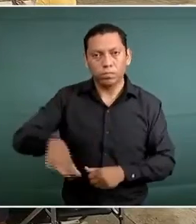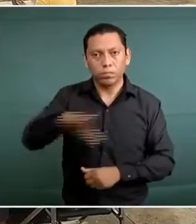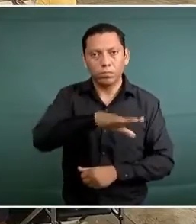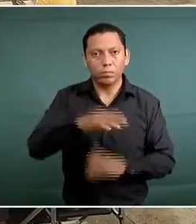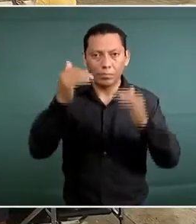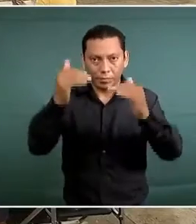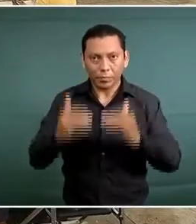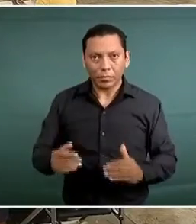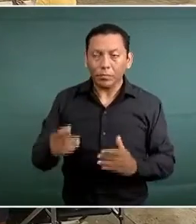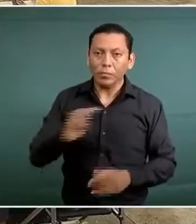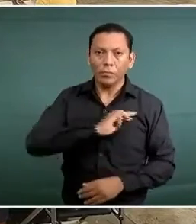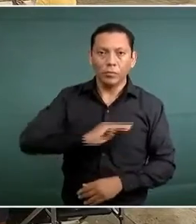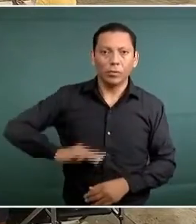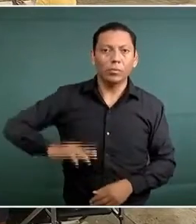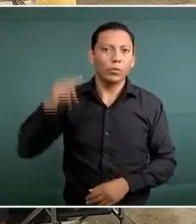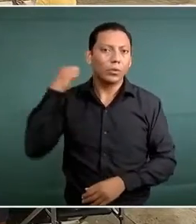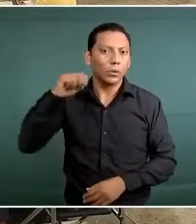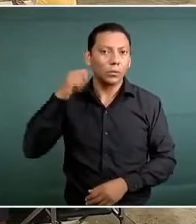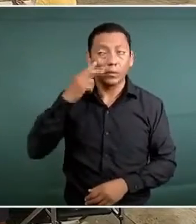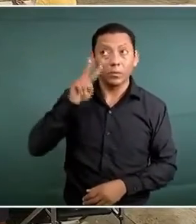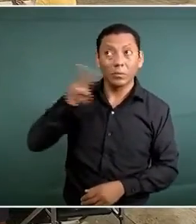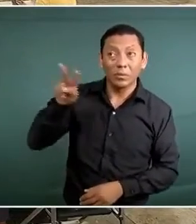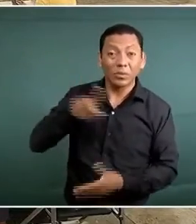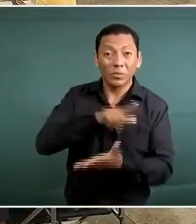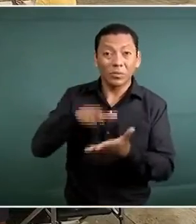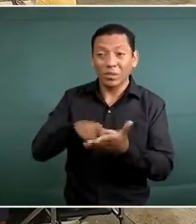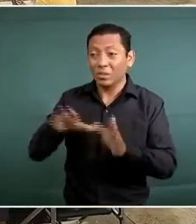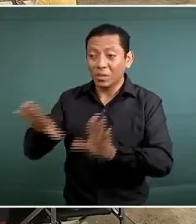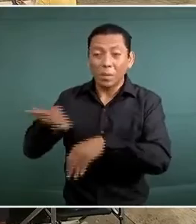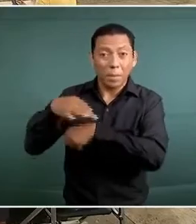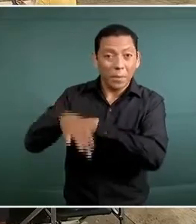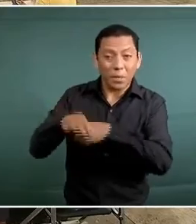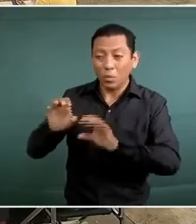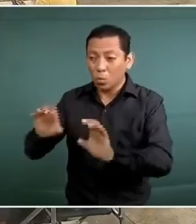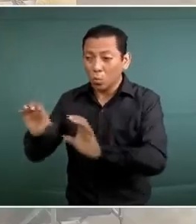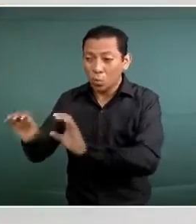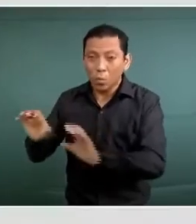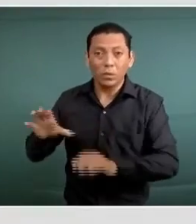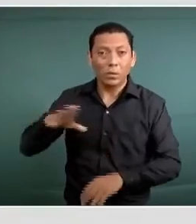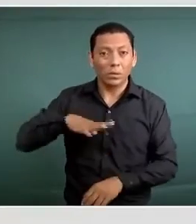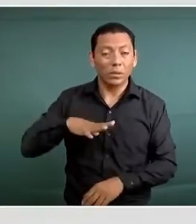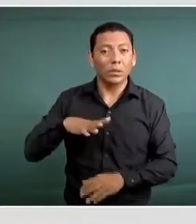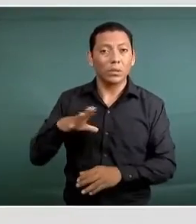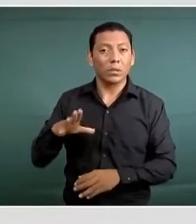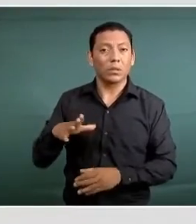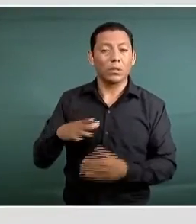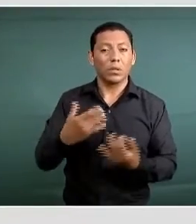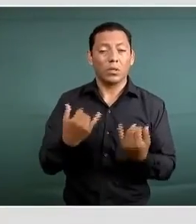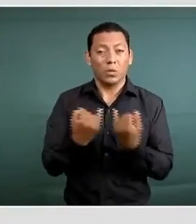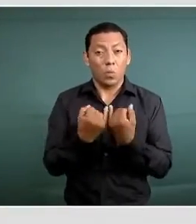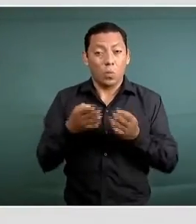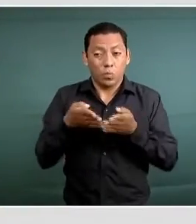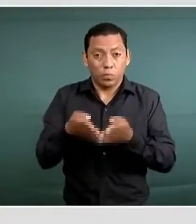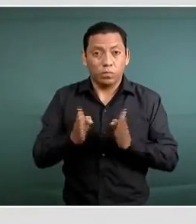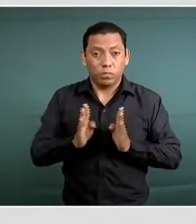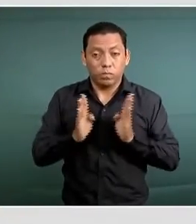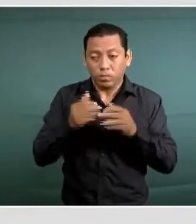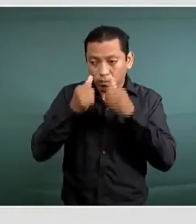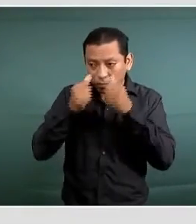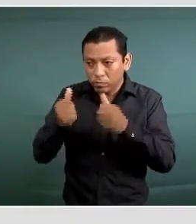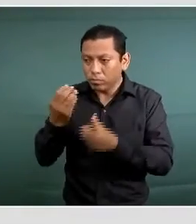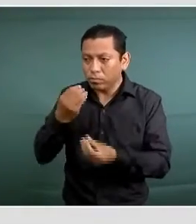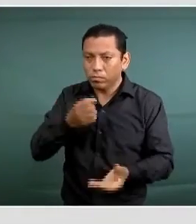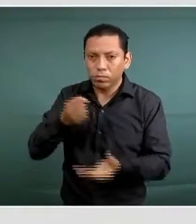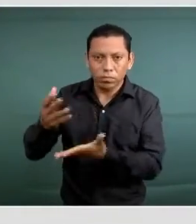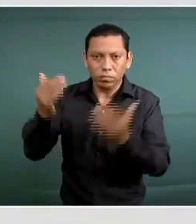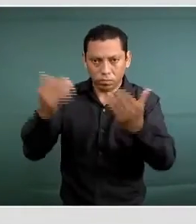En los municipios del estado de Tabasco, en aquellos albergues temporales que sean dispuestos, el plan Marina está brindando alimentación. La